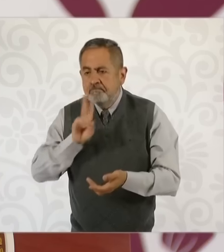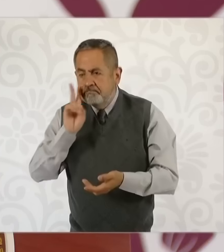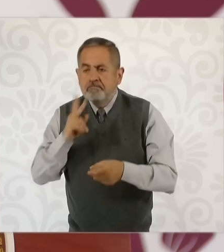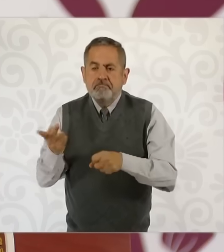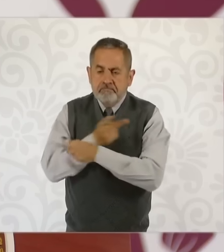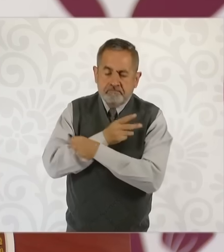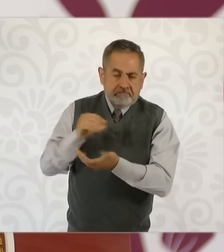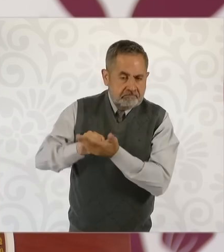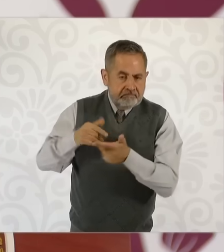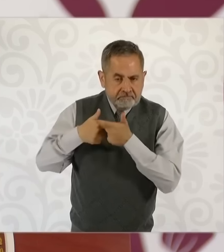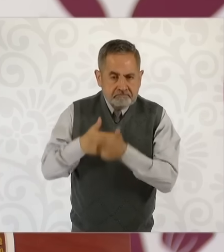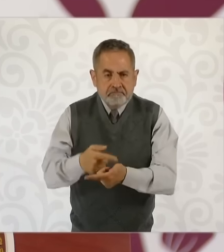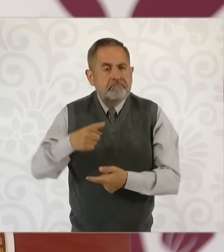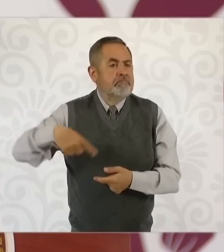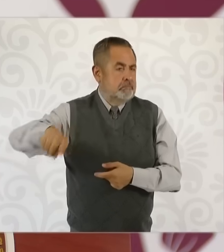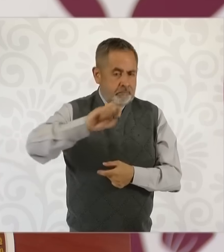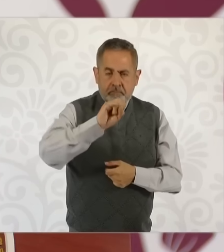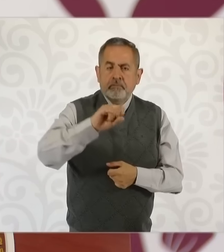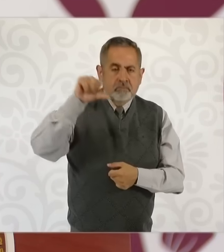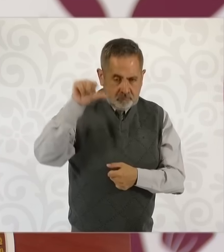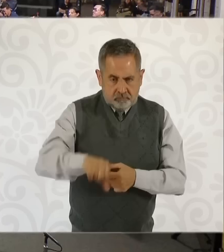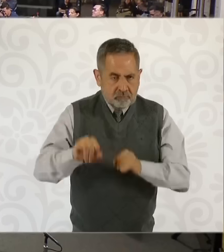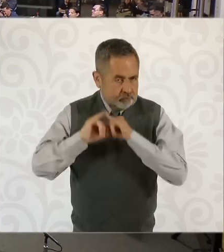investigación, a ellos los voy a recibir el día de hoy.